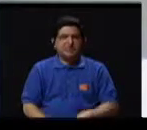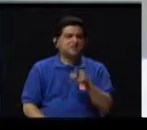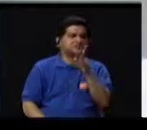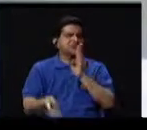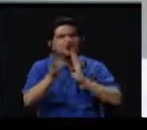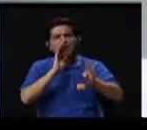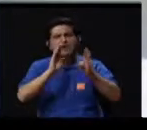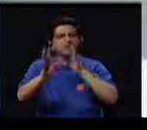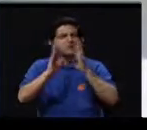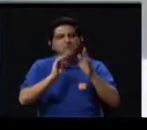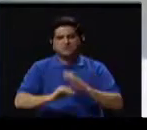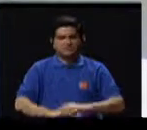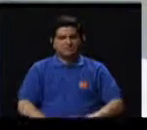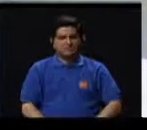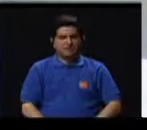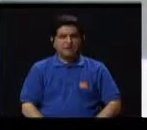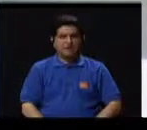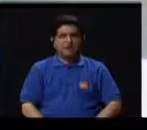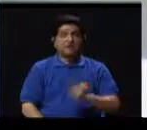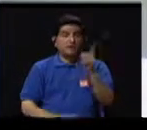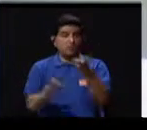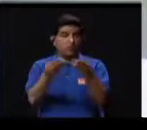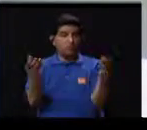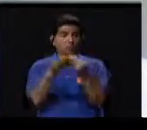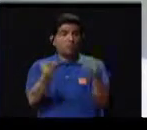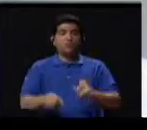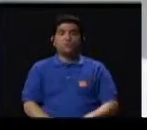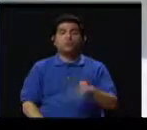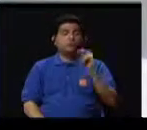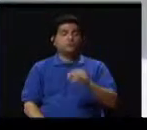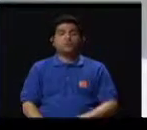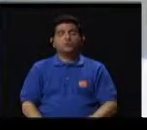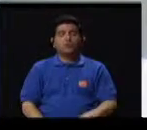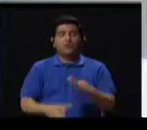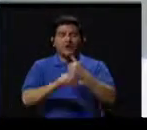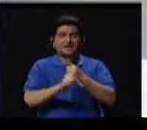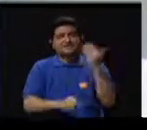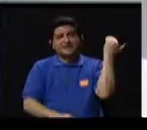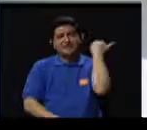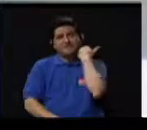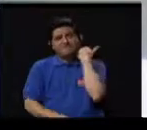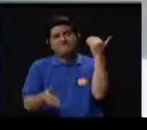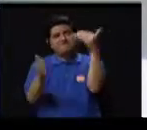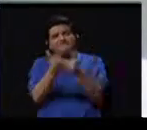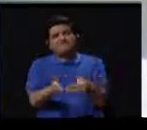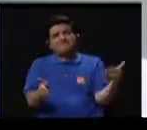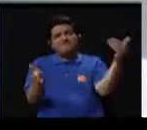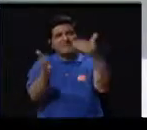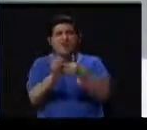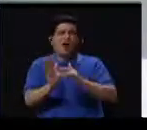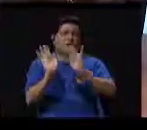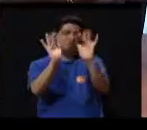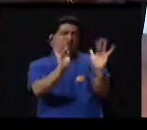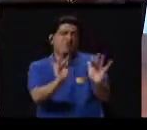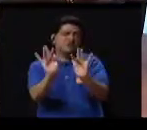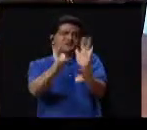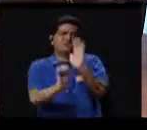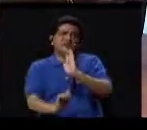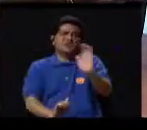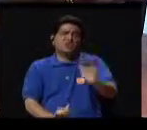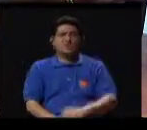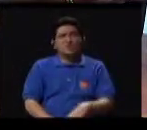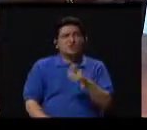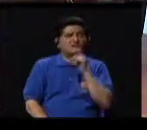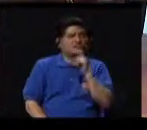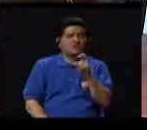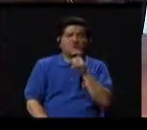Entonces, ellos nos hablaban de cómo hacer un producto que no fuera victimizante, que no fuera como, ay, pobrecitos los chiquitos,